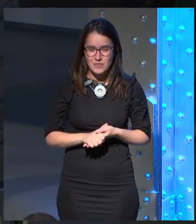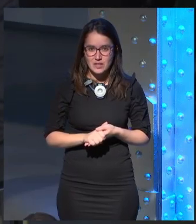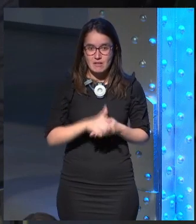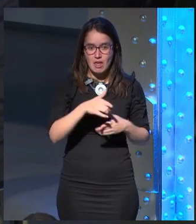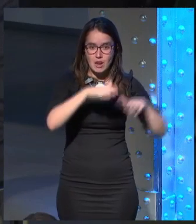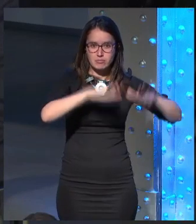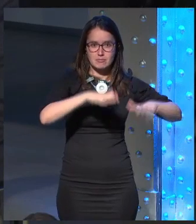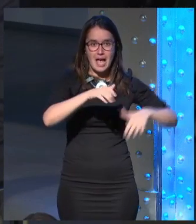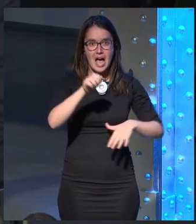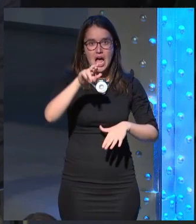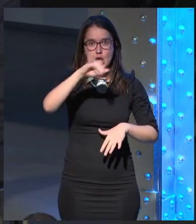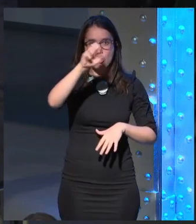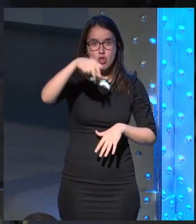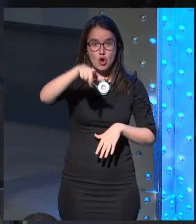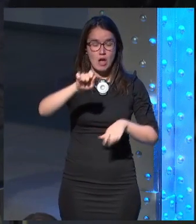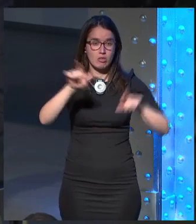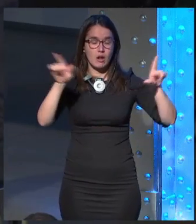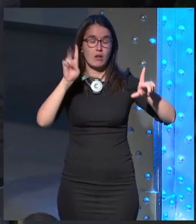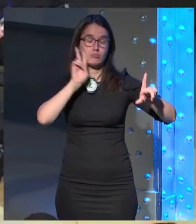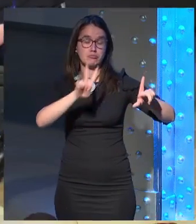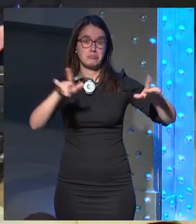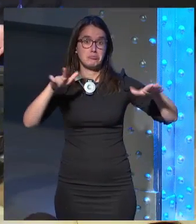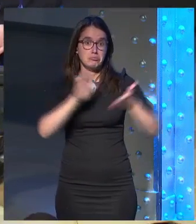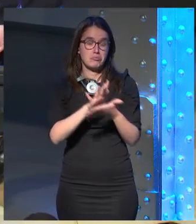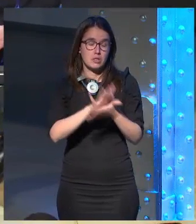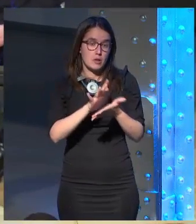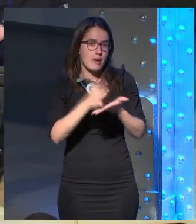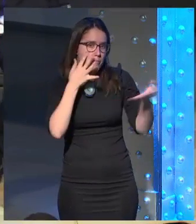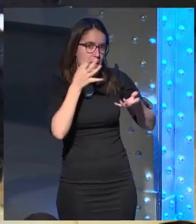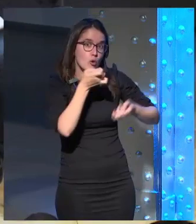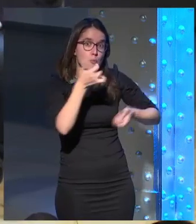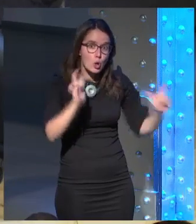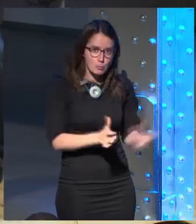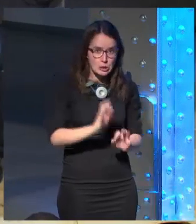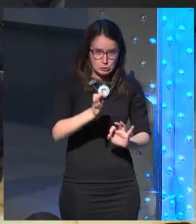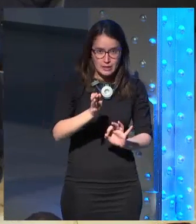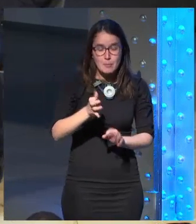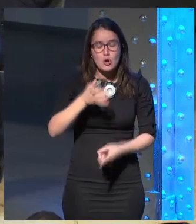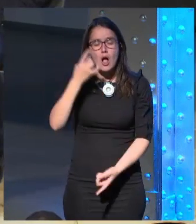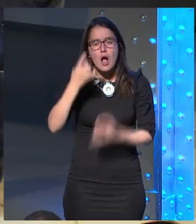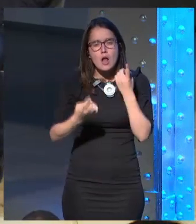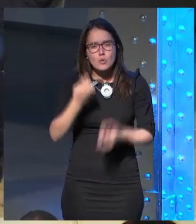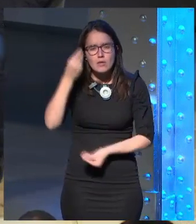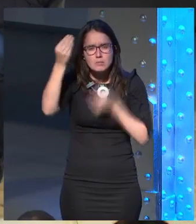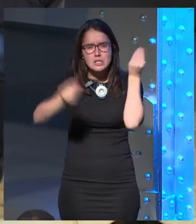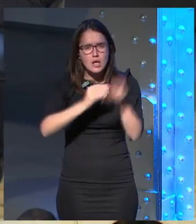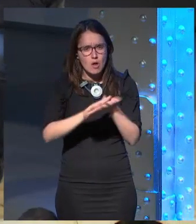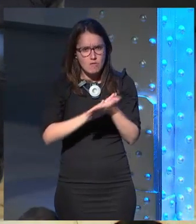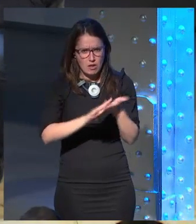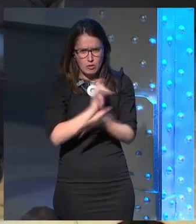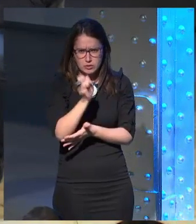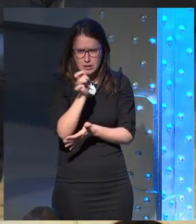Él estaba en Arizona, mirando la tele. ¿Ha pensado alguna vez? Me imagino que sí, que habrán hablado muchísimas veces al